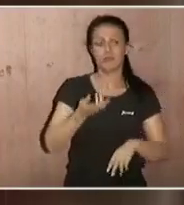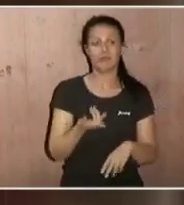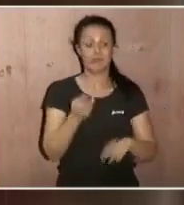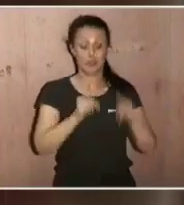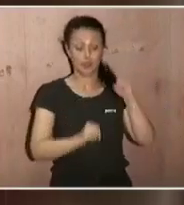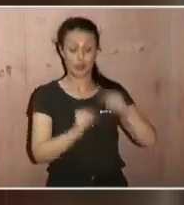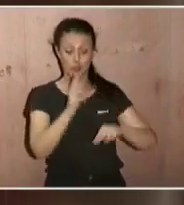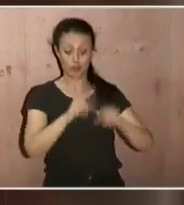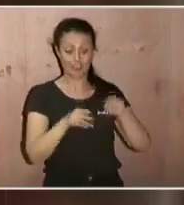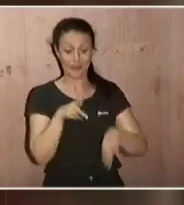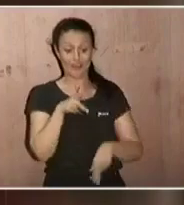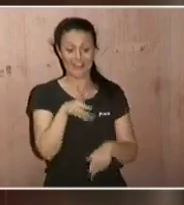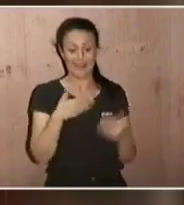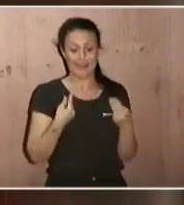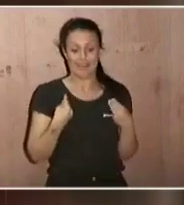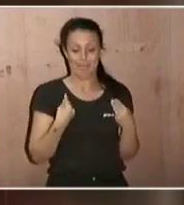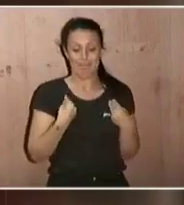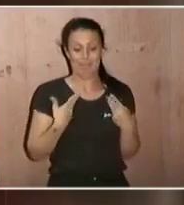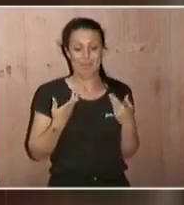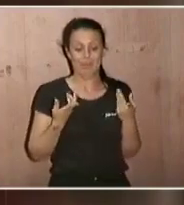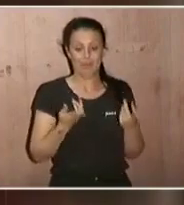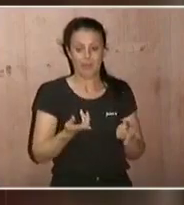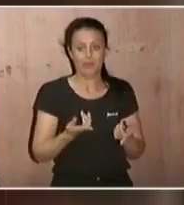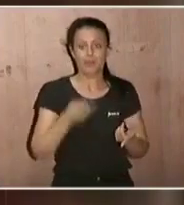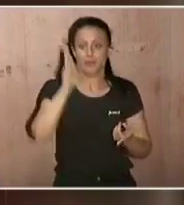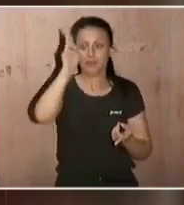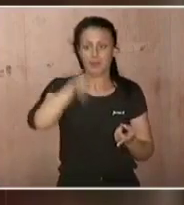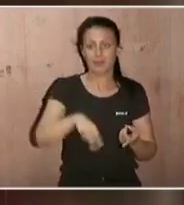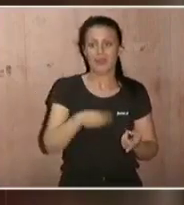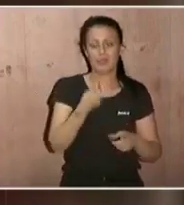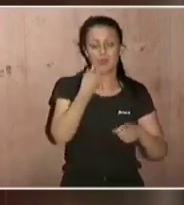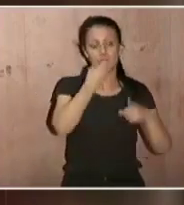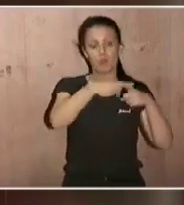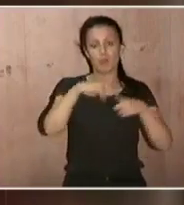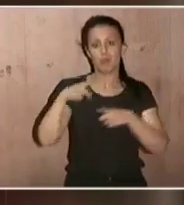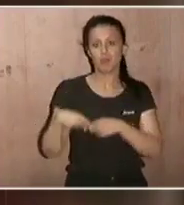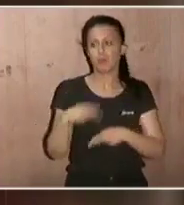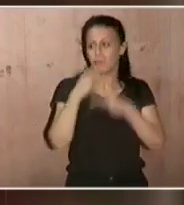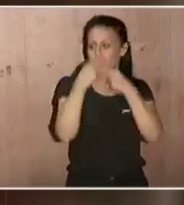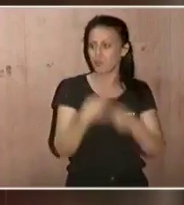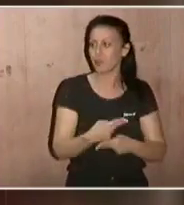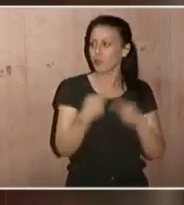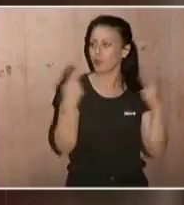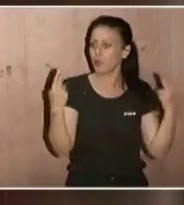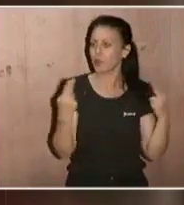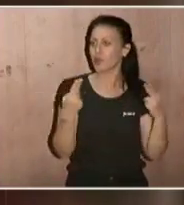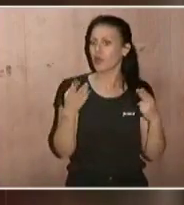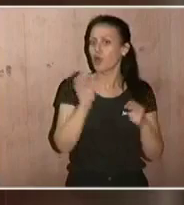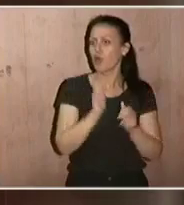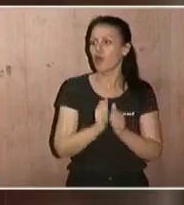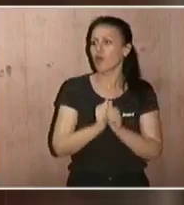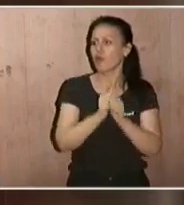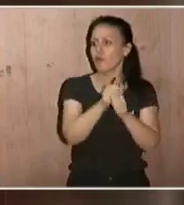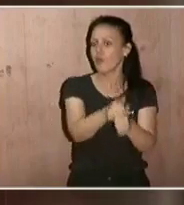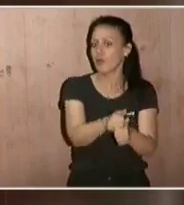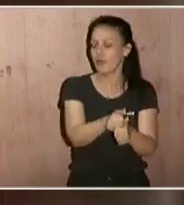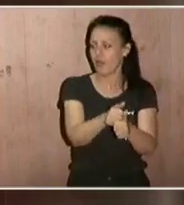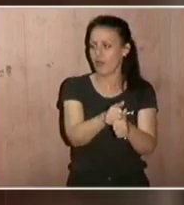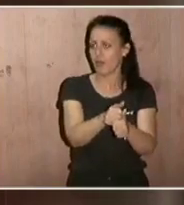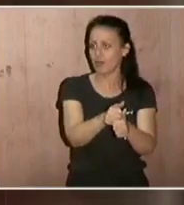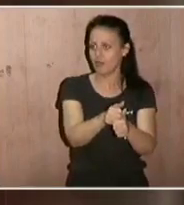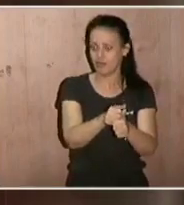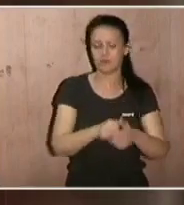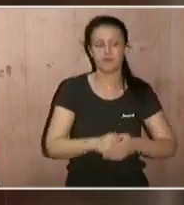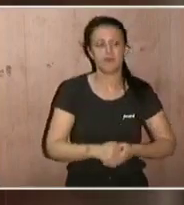vivienda, Sistema jurídico de los bienes públicos, obra de referencia obligada al respecto,